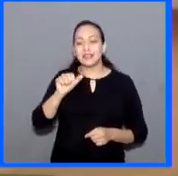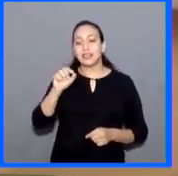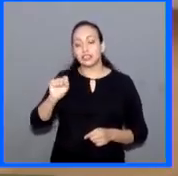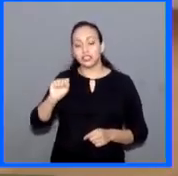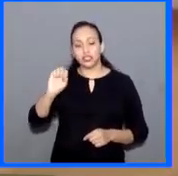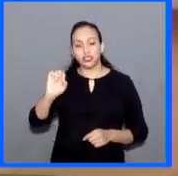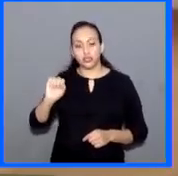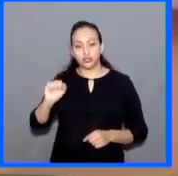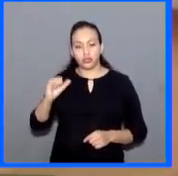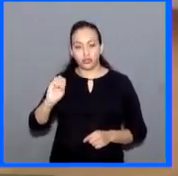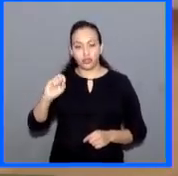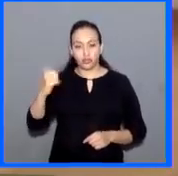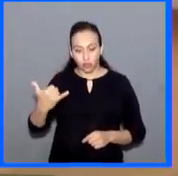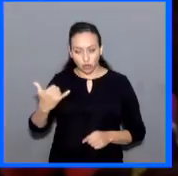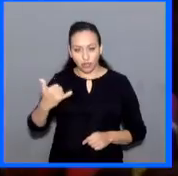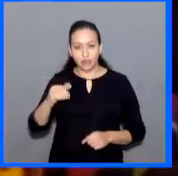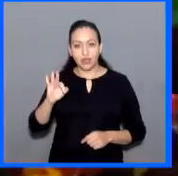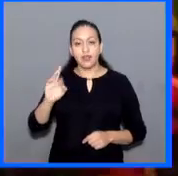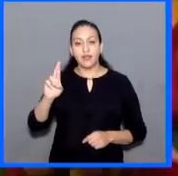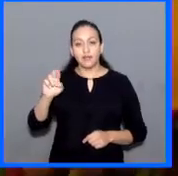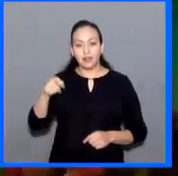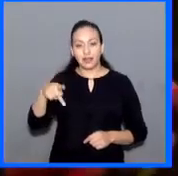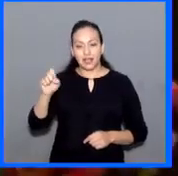y Roy Ambrís.